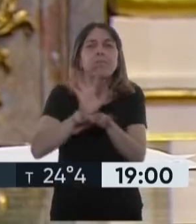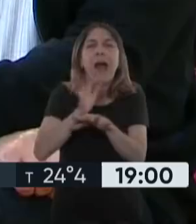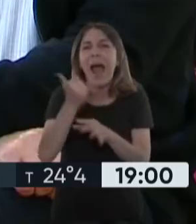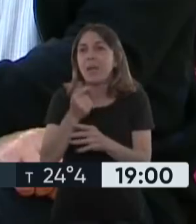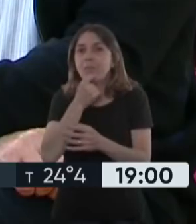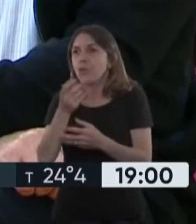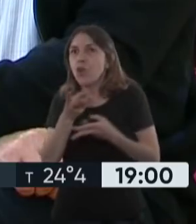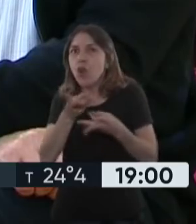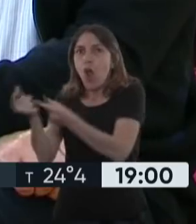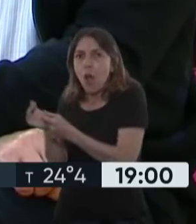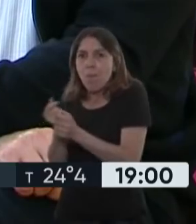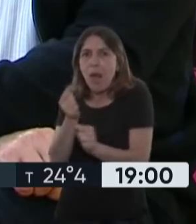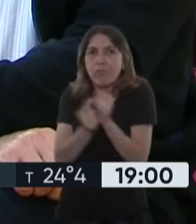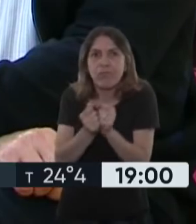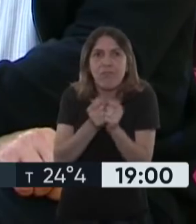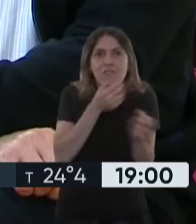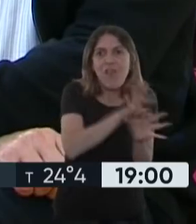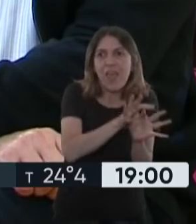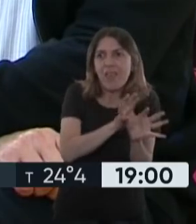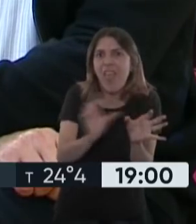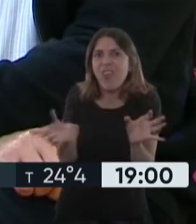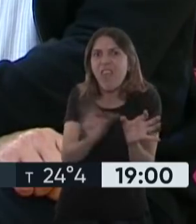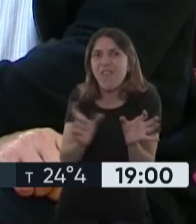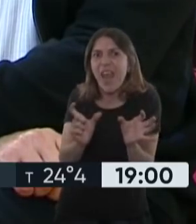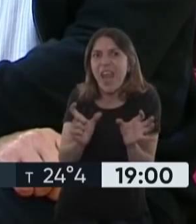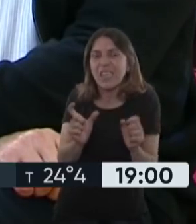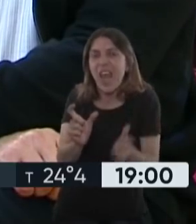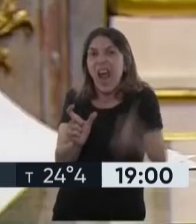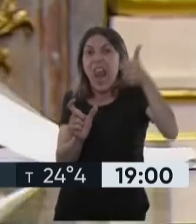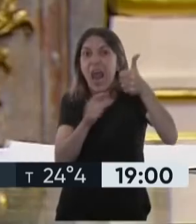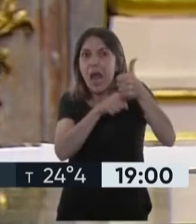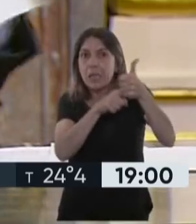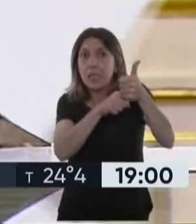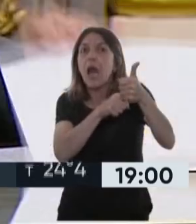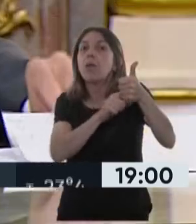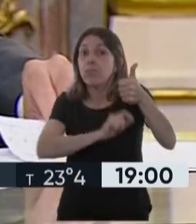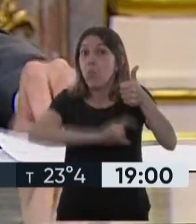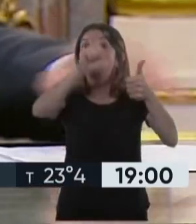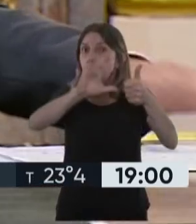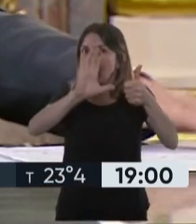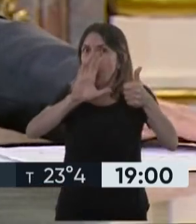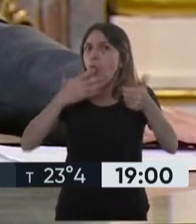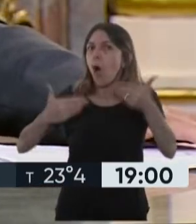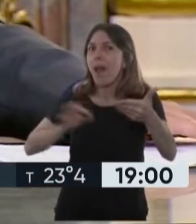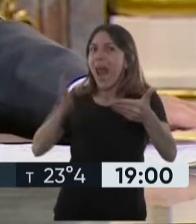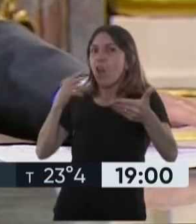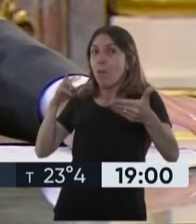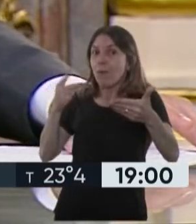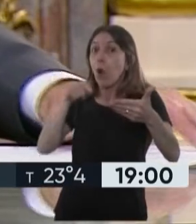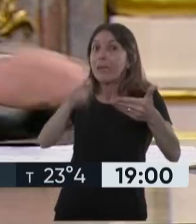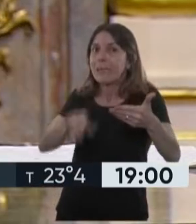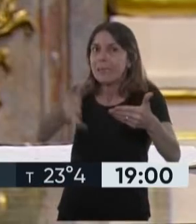ganancia, también tiene que ser anormalmente elevado en el año 2022 y se incluirá un